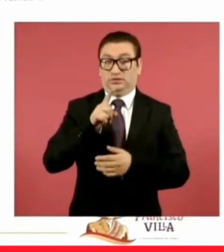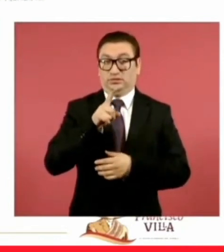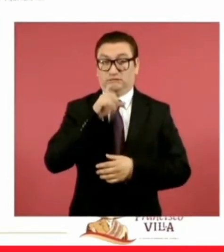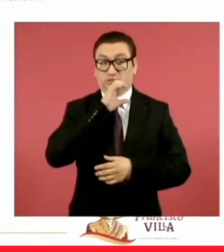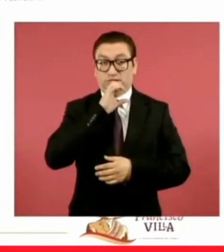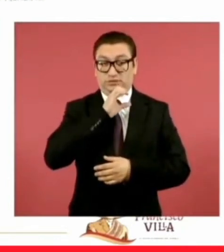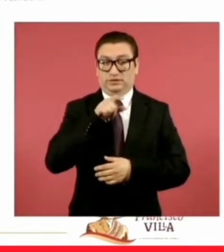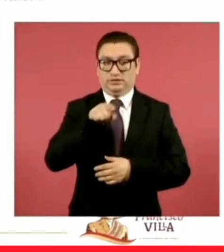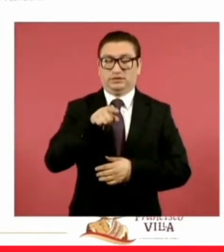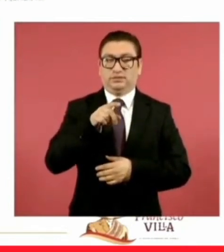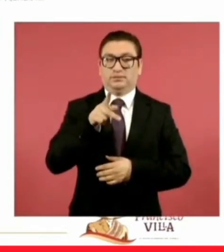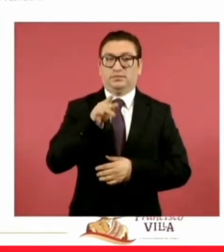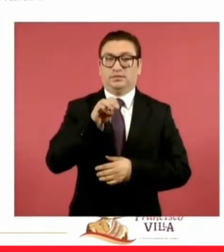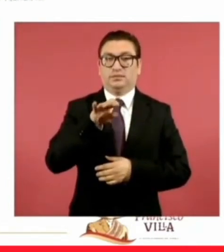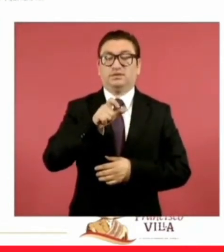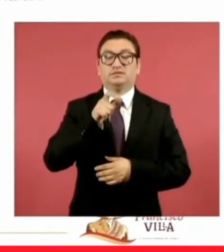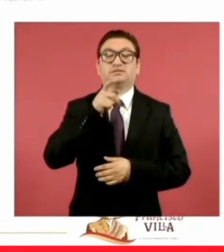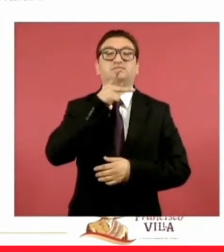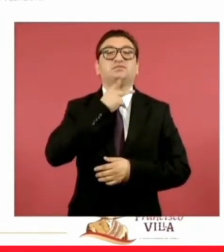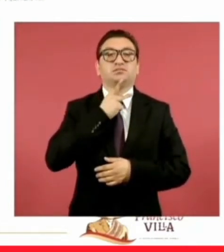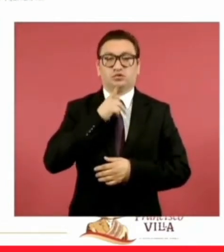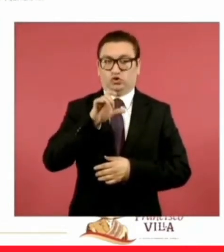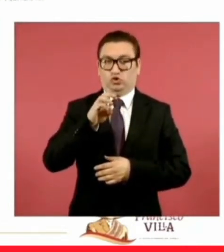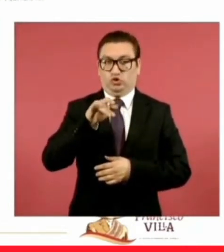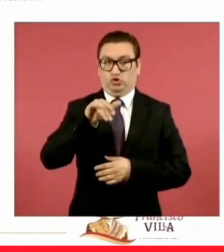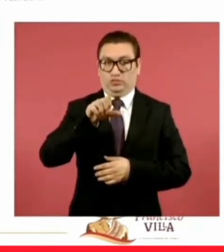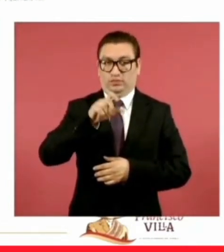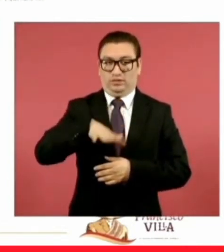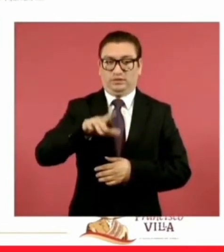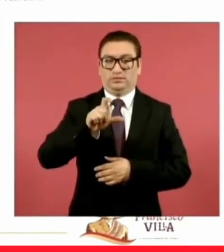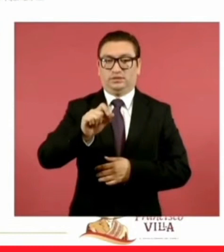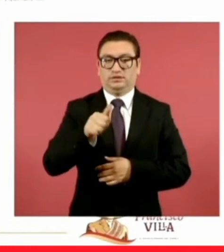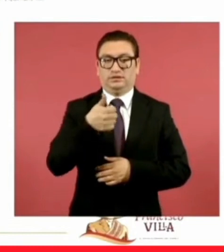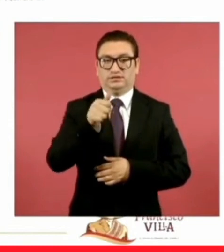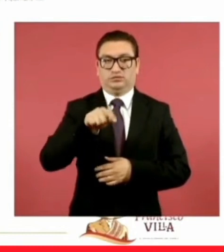Aguascalientes, Pemex Servicio Lomas ofreció el litro en